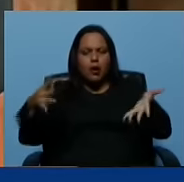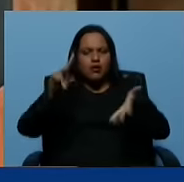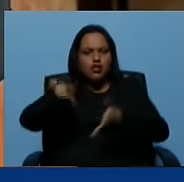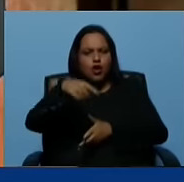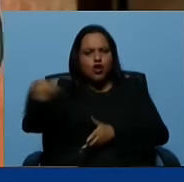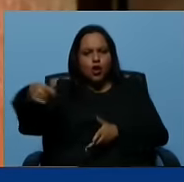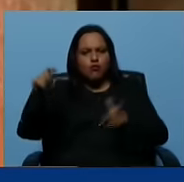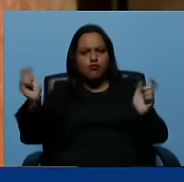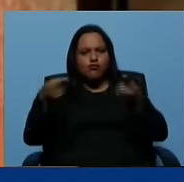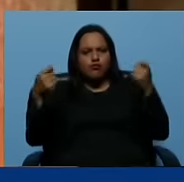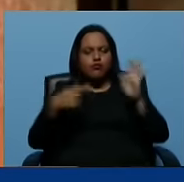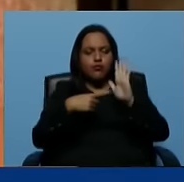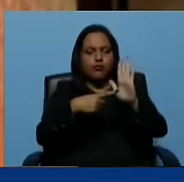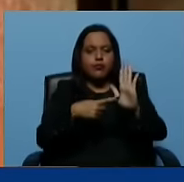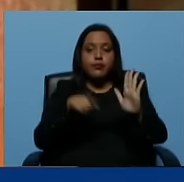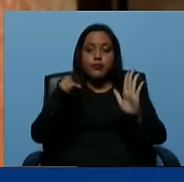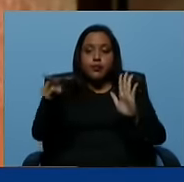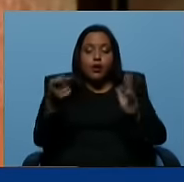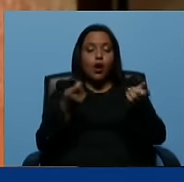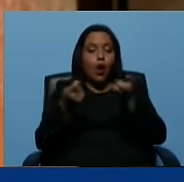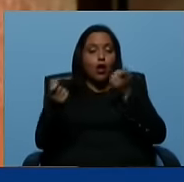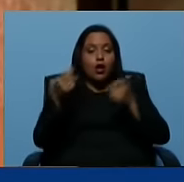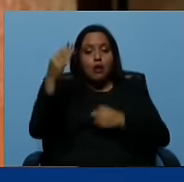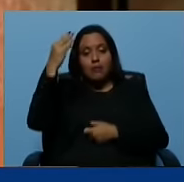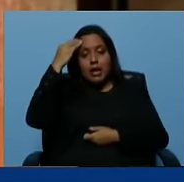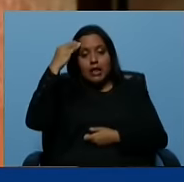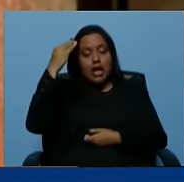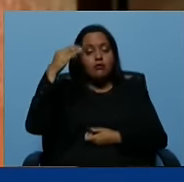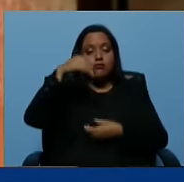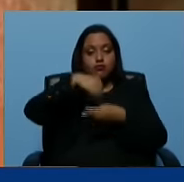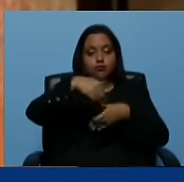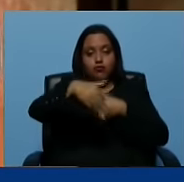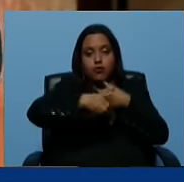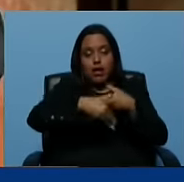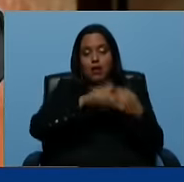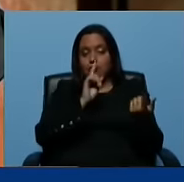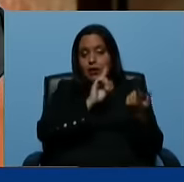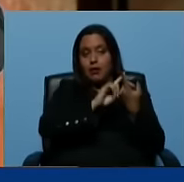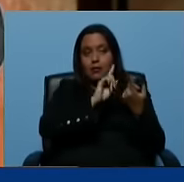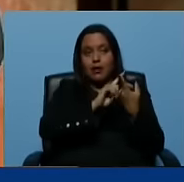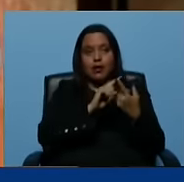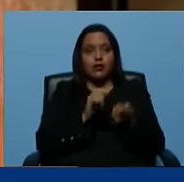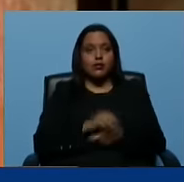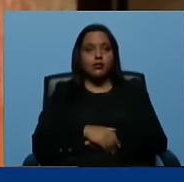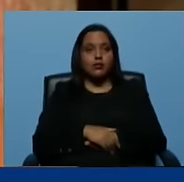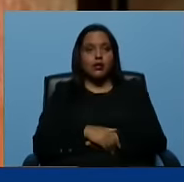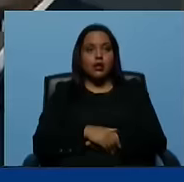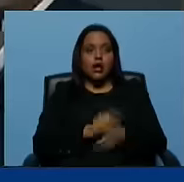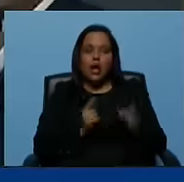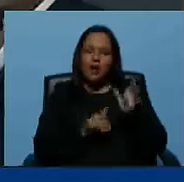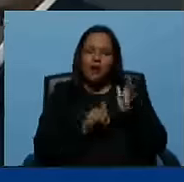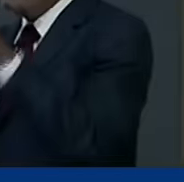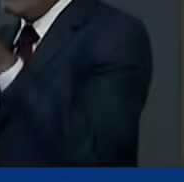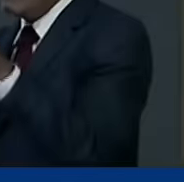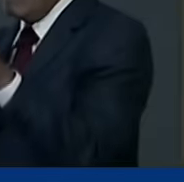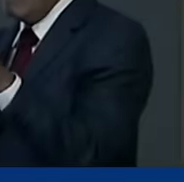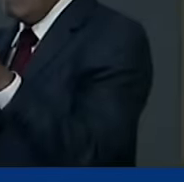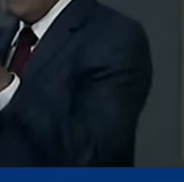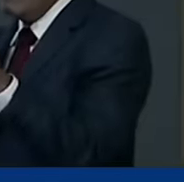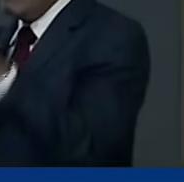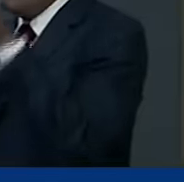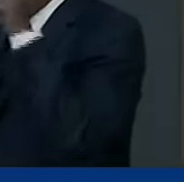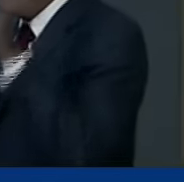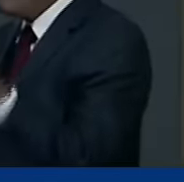Entonces hay dos elementos de control mental por las redes sociales. El primero es el espiral de silencio.